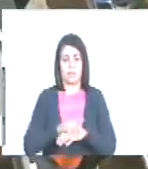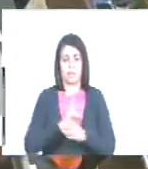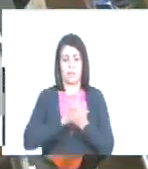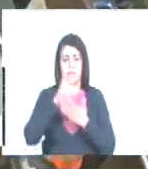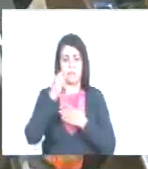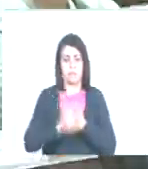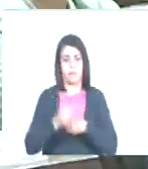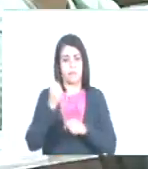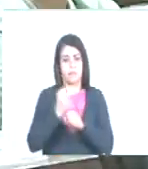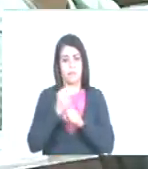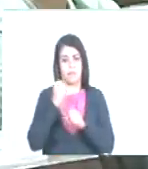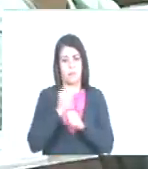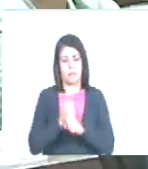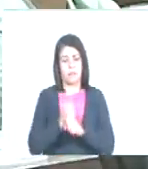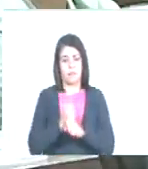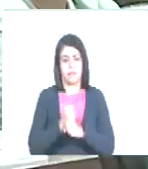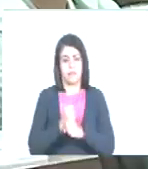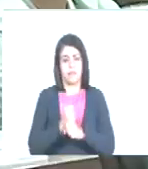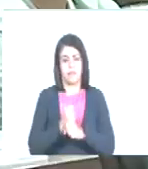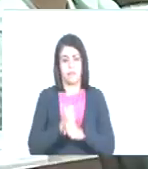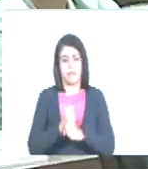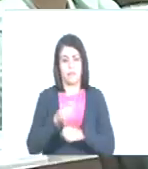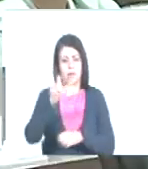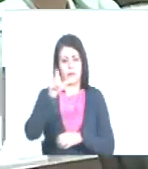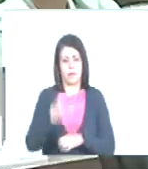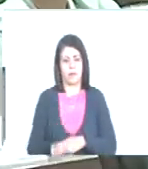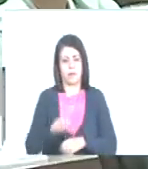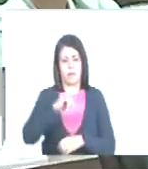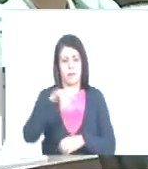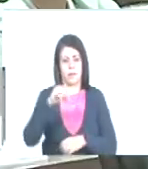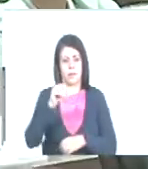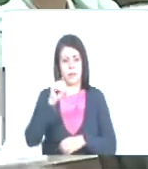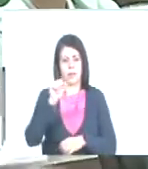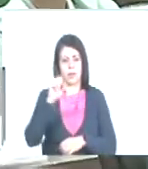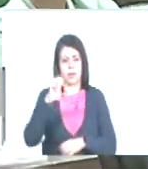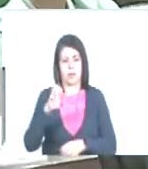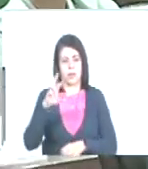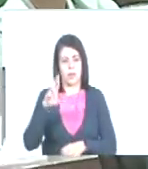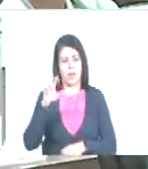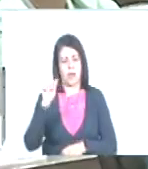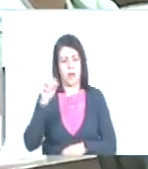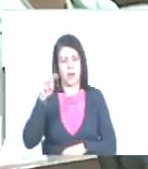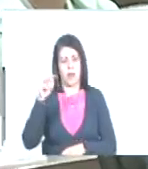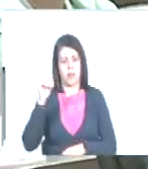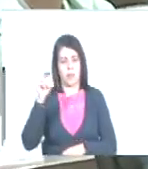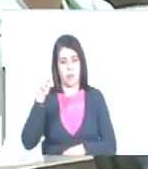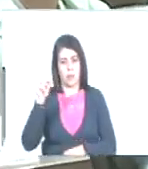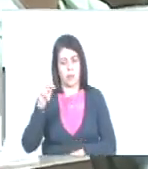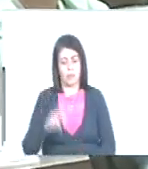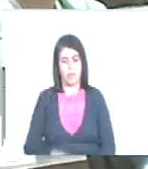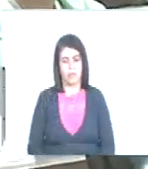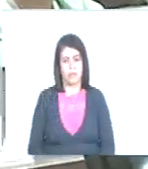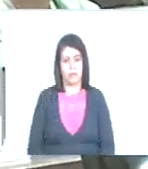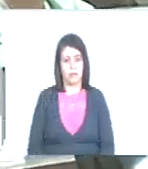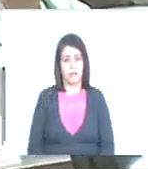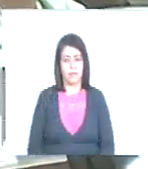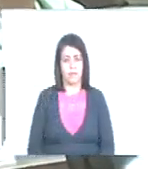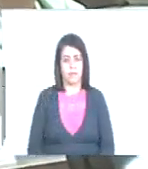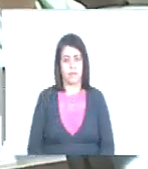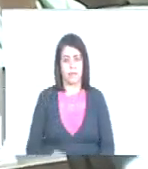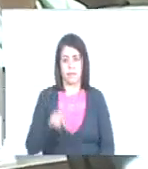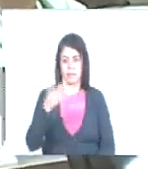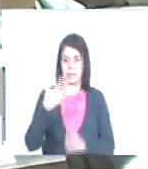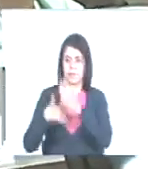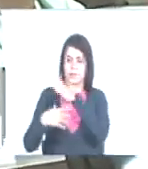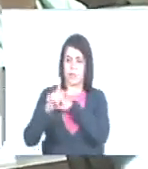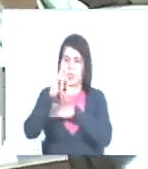plan de trabajo del ciudadano José Ramón Rivero González, quien desde